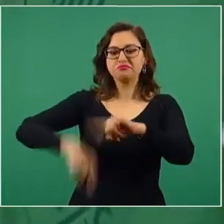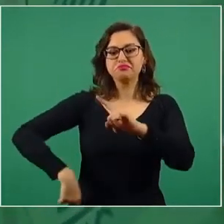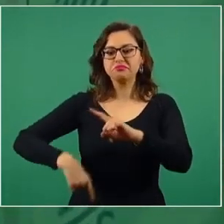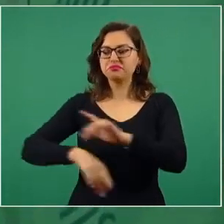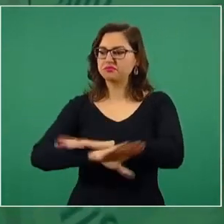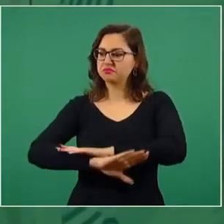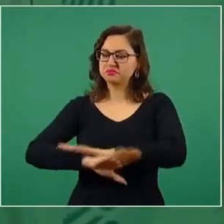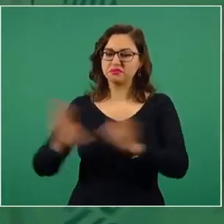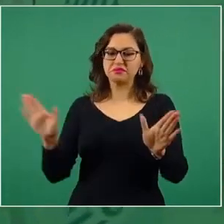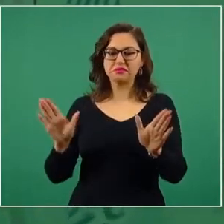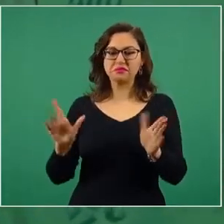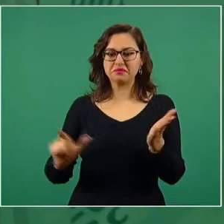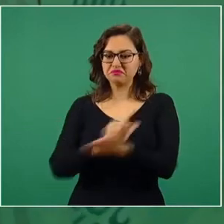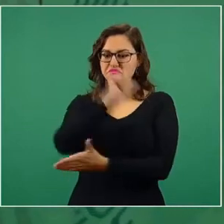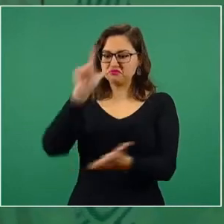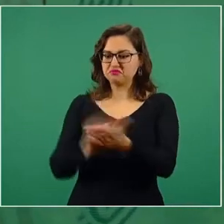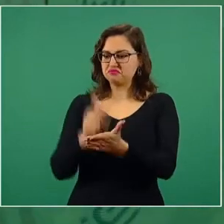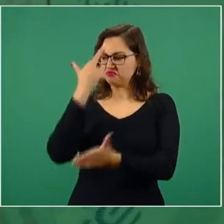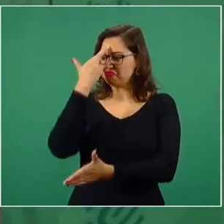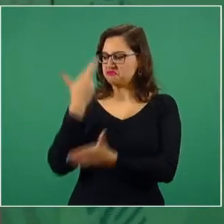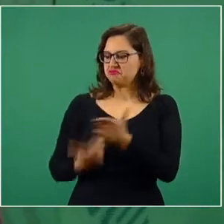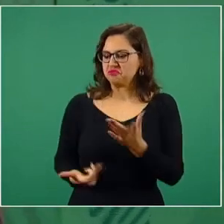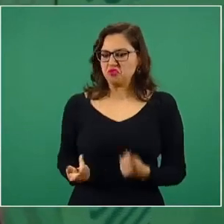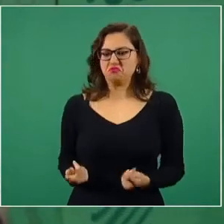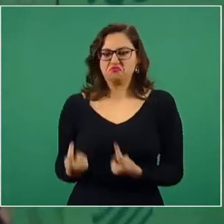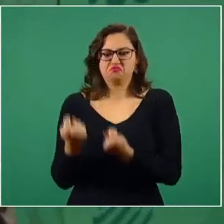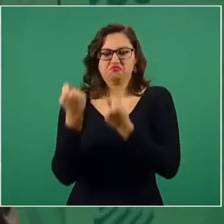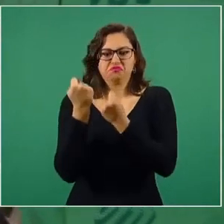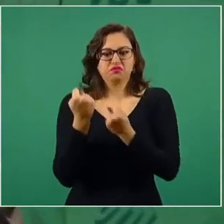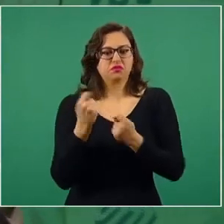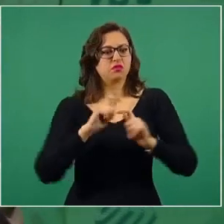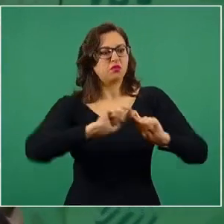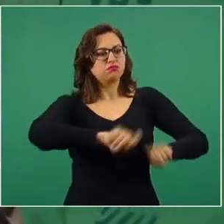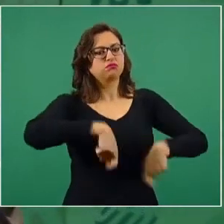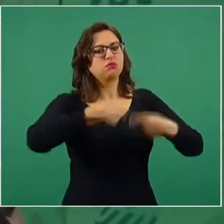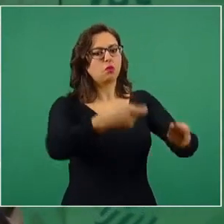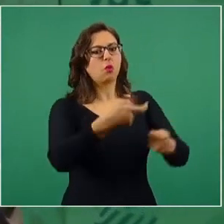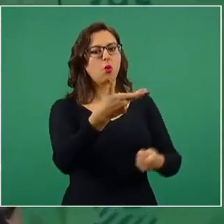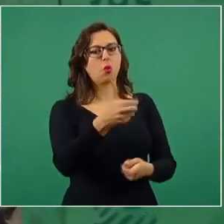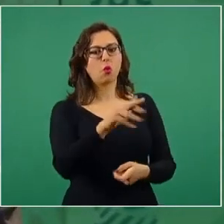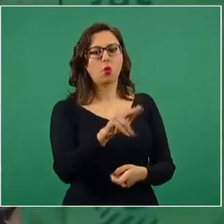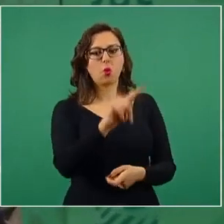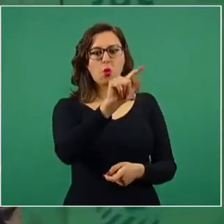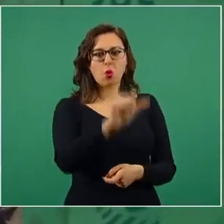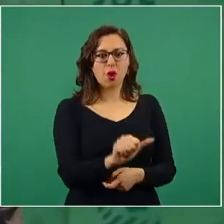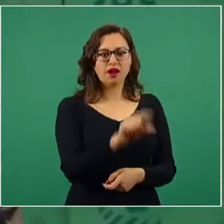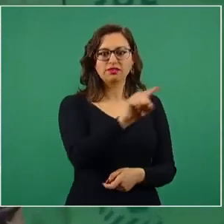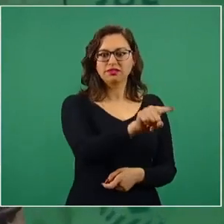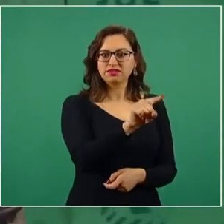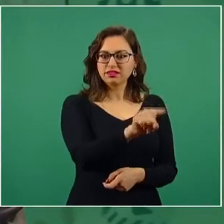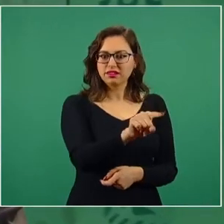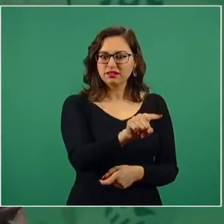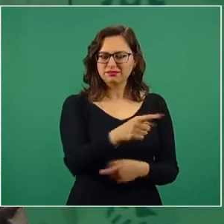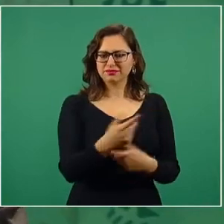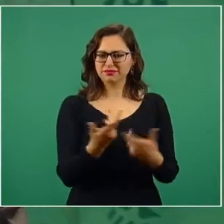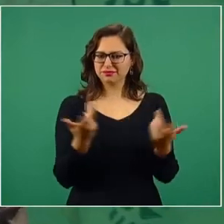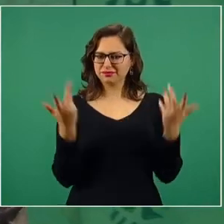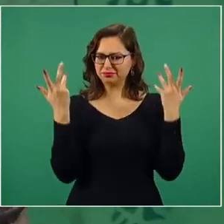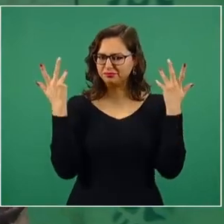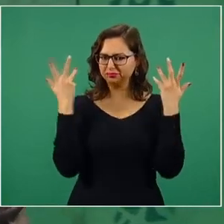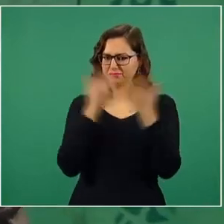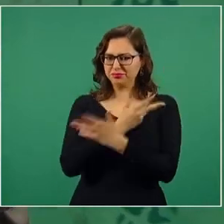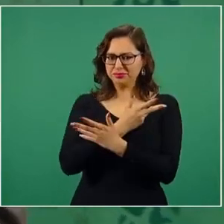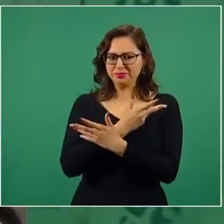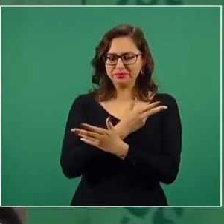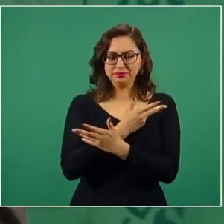nombra a Victoriano Huerta, y él se encarga de notificarlo, envía